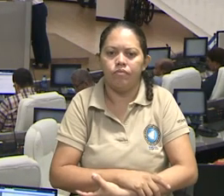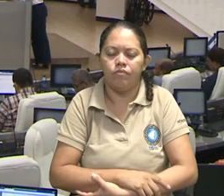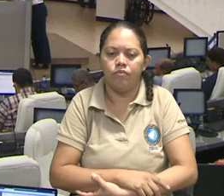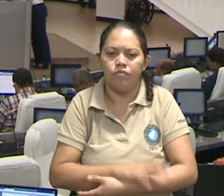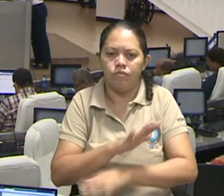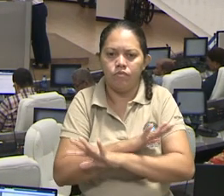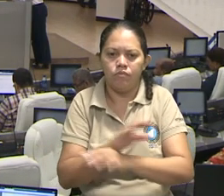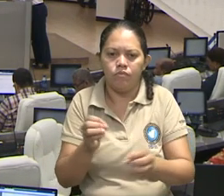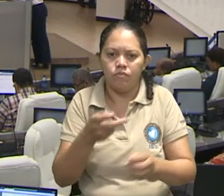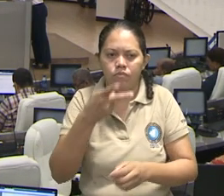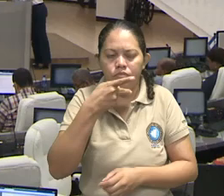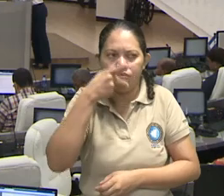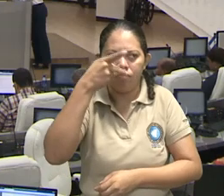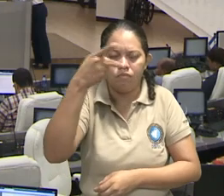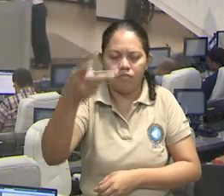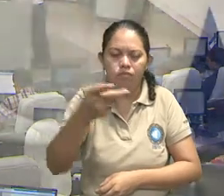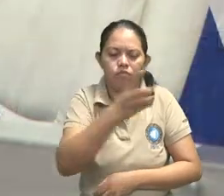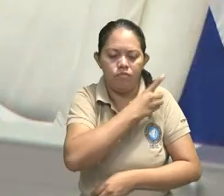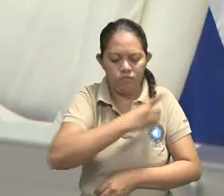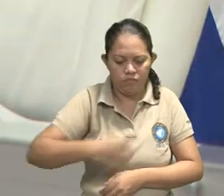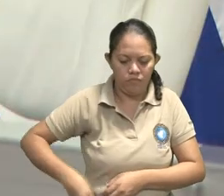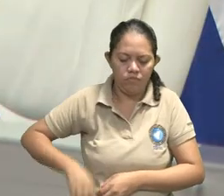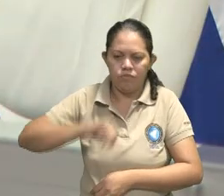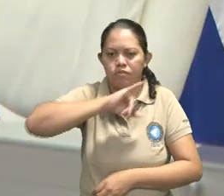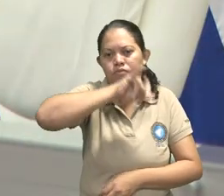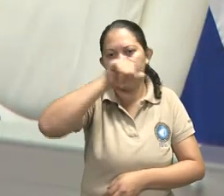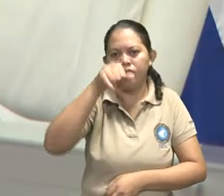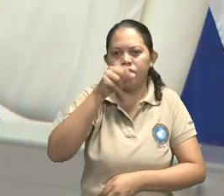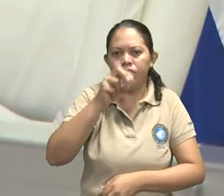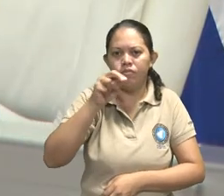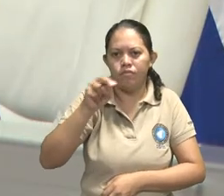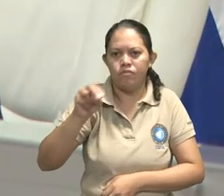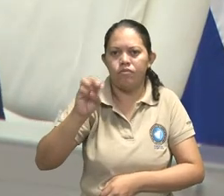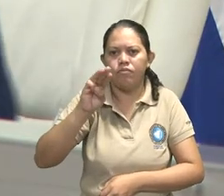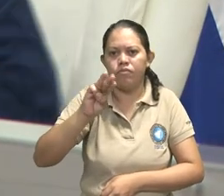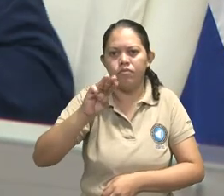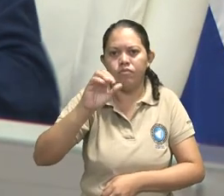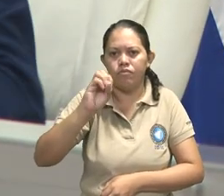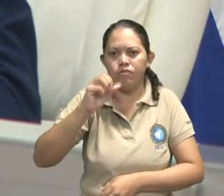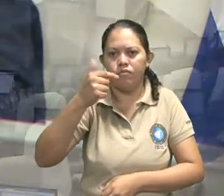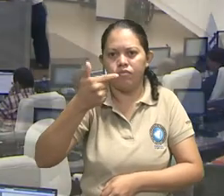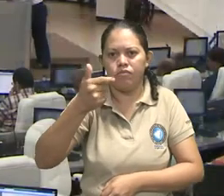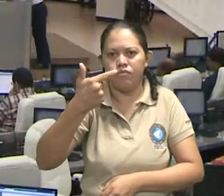Cerramos el orden de la palabra con la diputada Jenny Martínez Gómez.